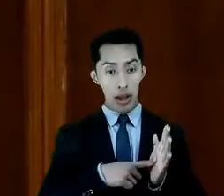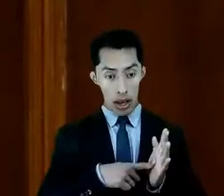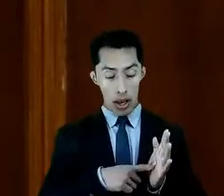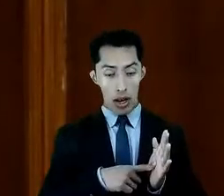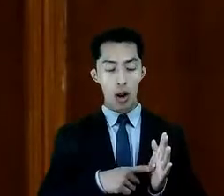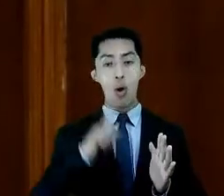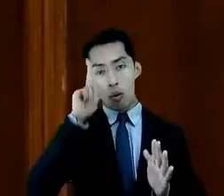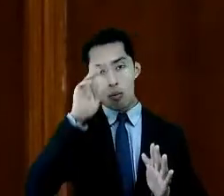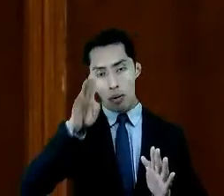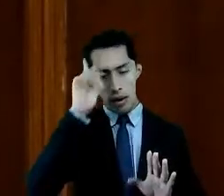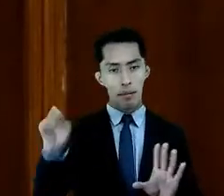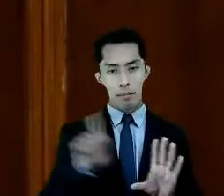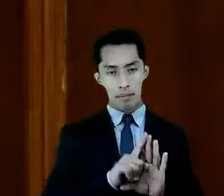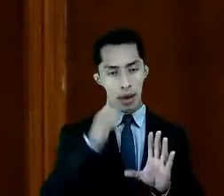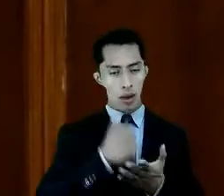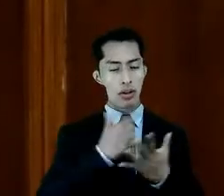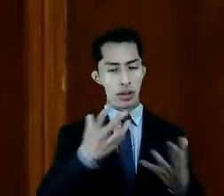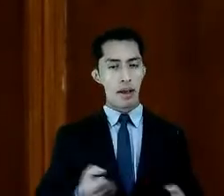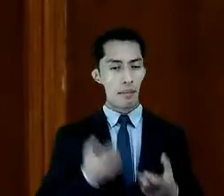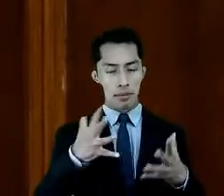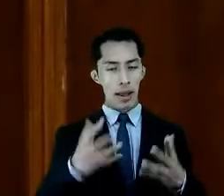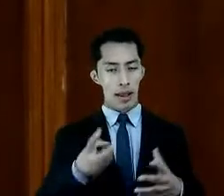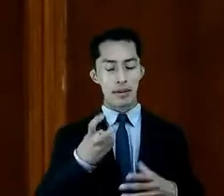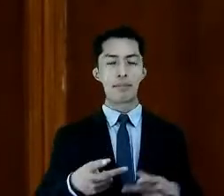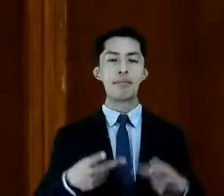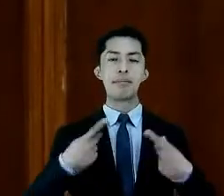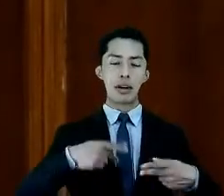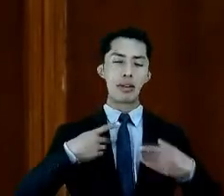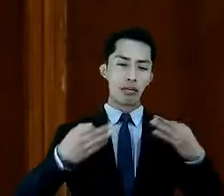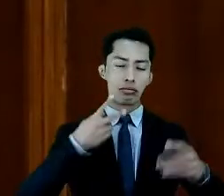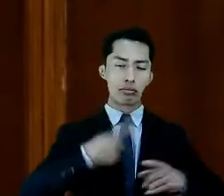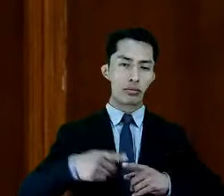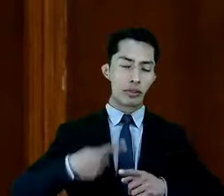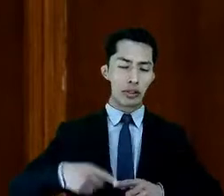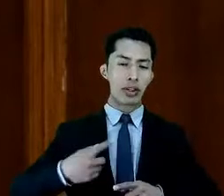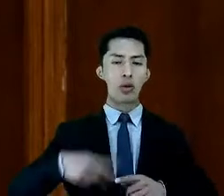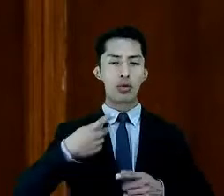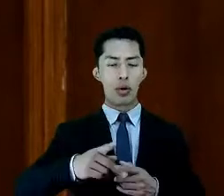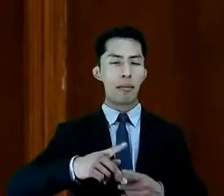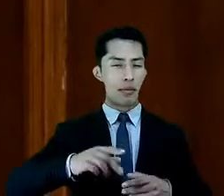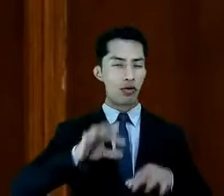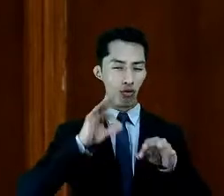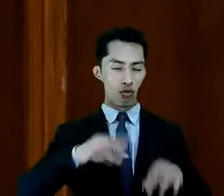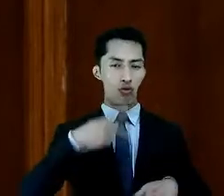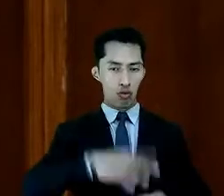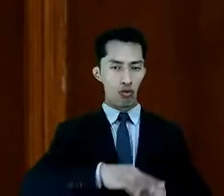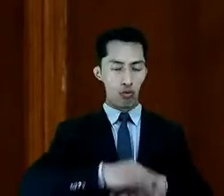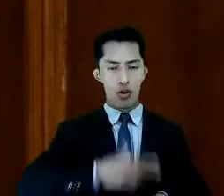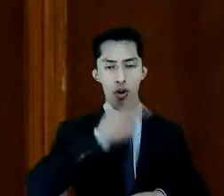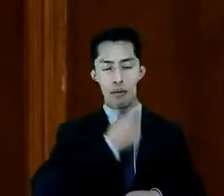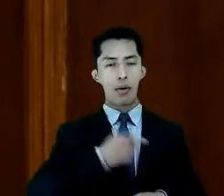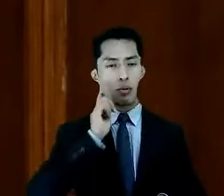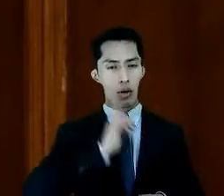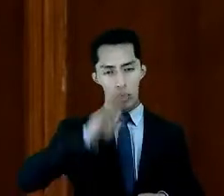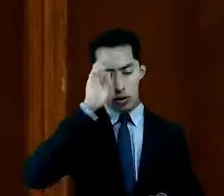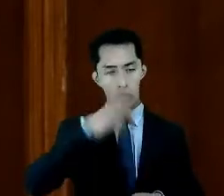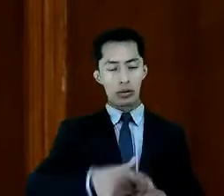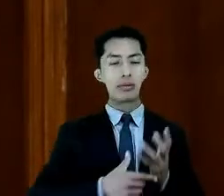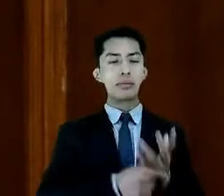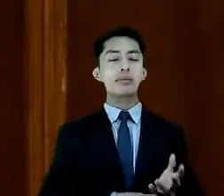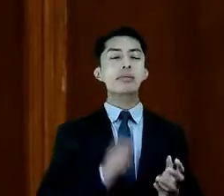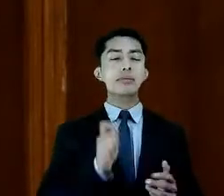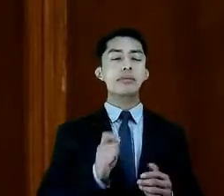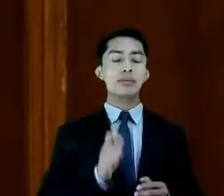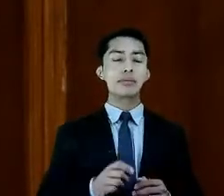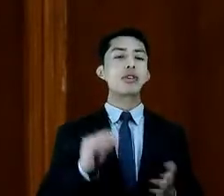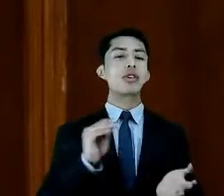habitantes. De acuerdo con testimonios y registros de los mismos bomberos y bomberas, tenemos que aún